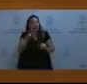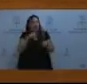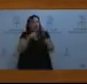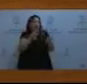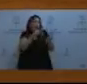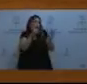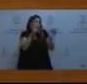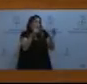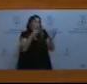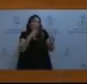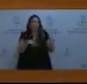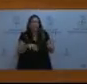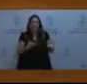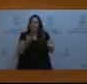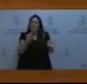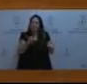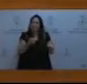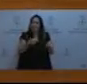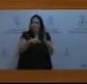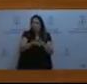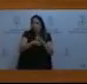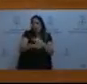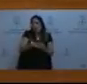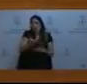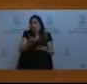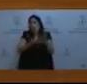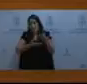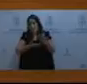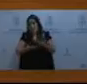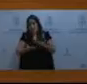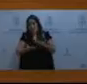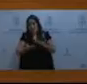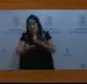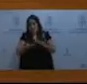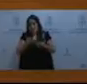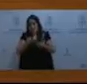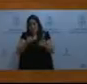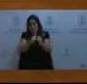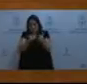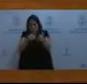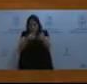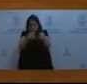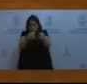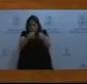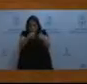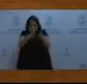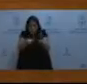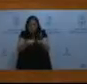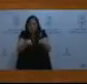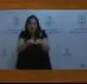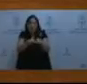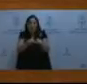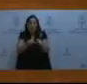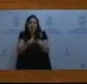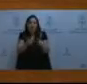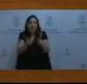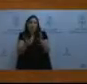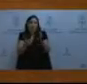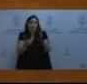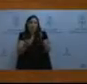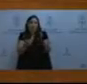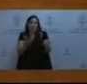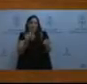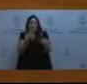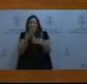tema, pero que me ponga la gestión de colaboración del Chao San Martín como ejemplo modélico, vamos. Creo que ahí no le da a usted